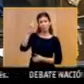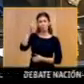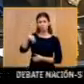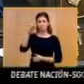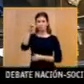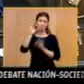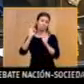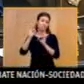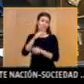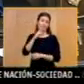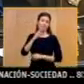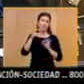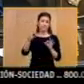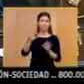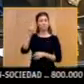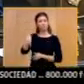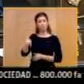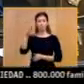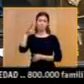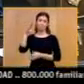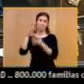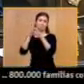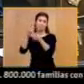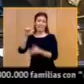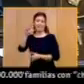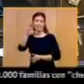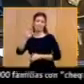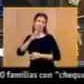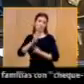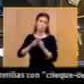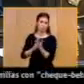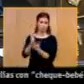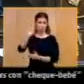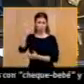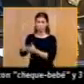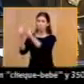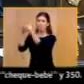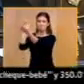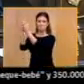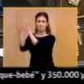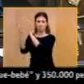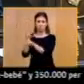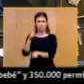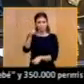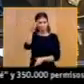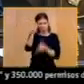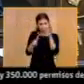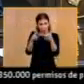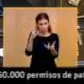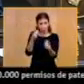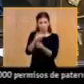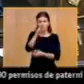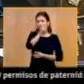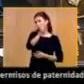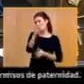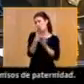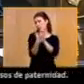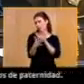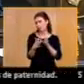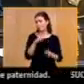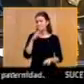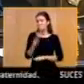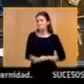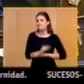Cataluña Vers y Esquerra Unida Alternativa. Por el poder ha pactado en el País Vasco con el Partido Popular. Para mantener el poder